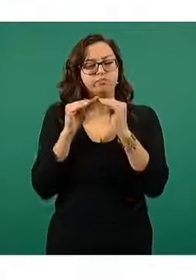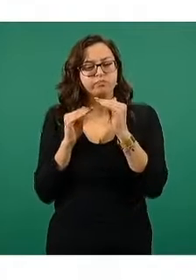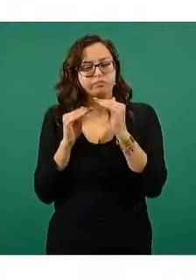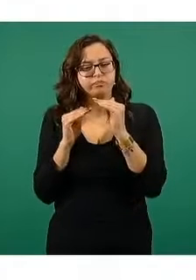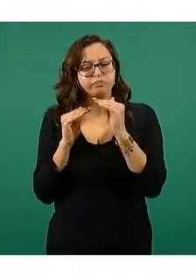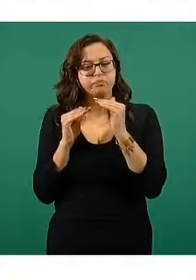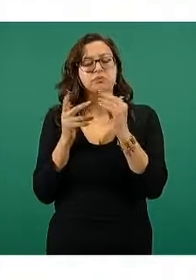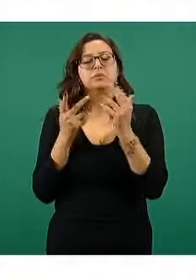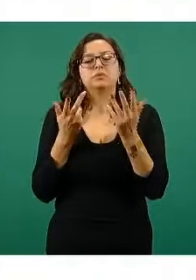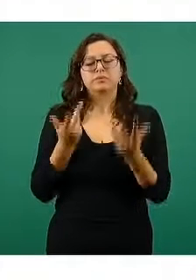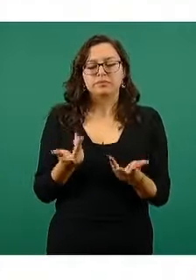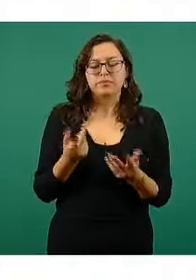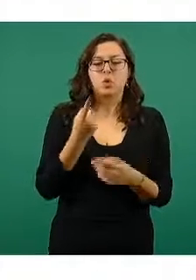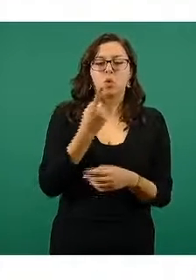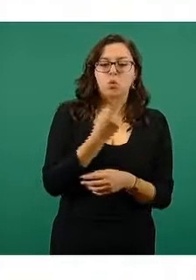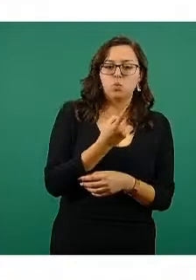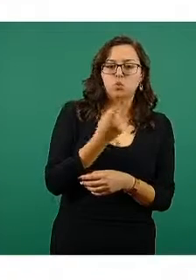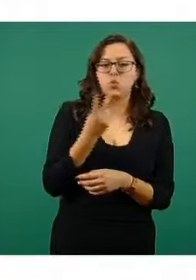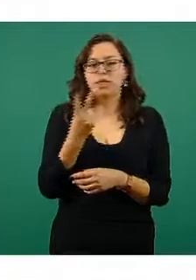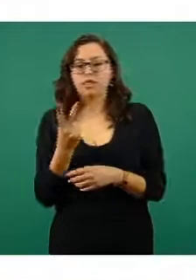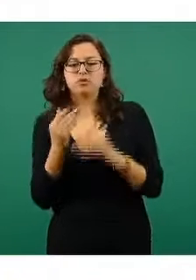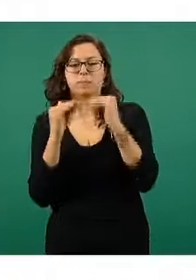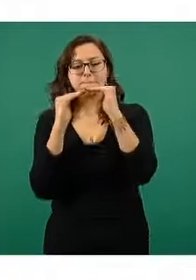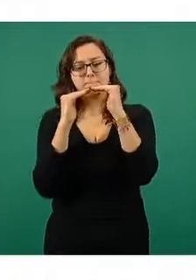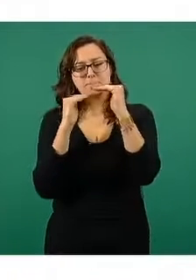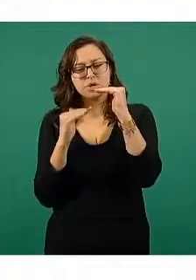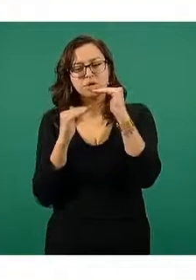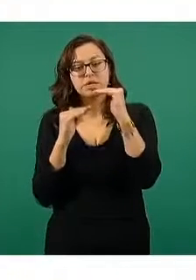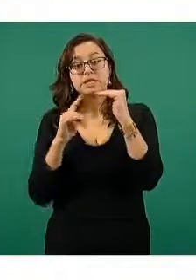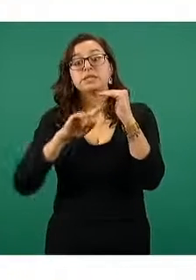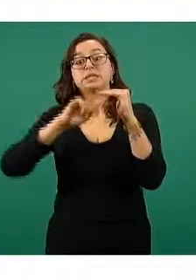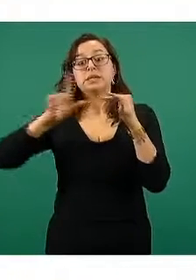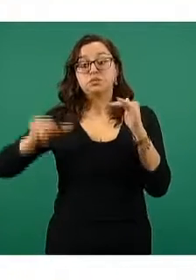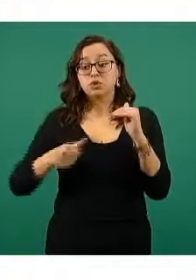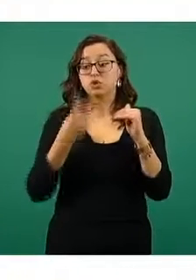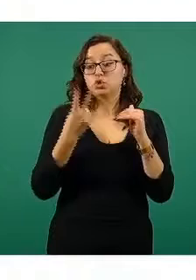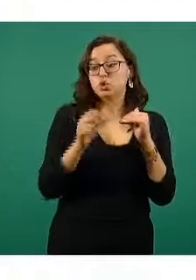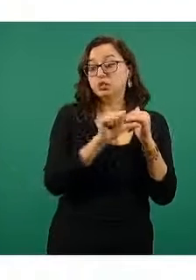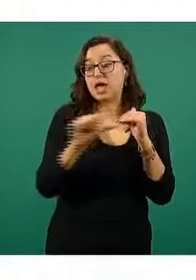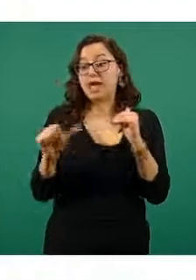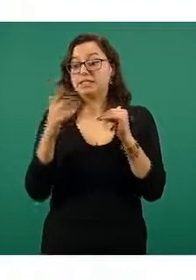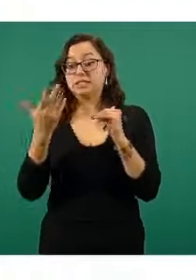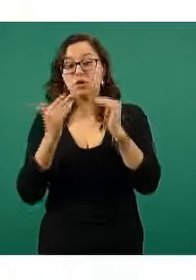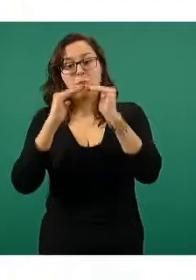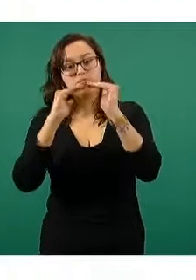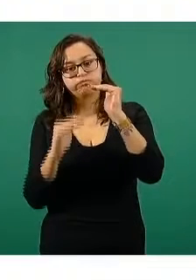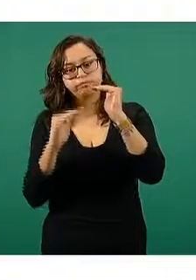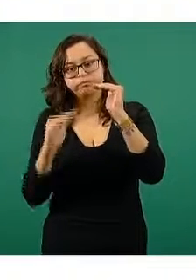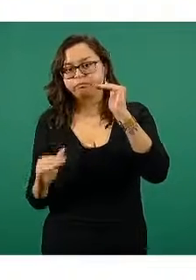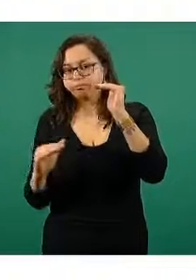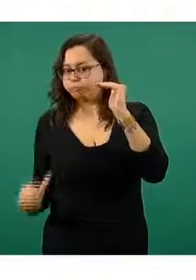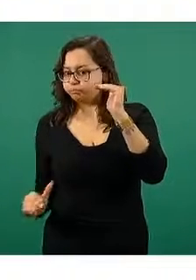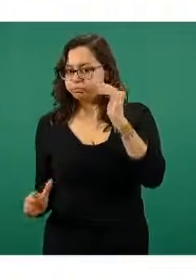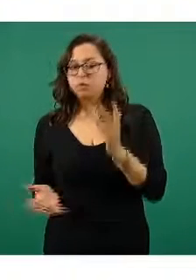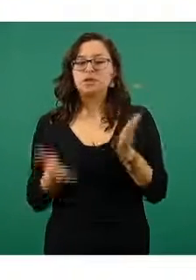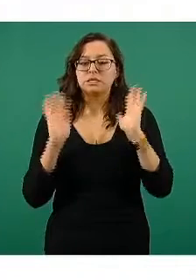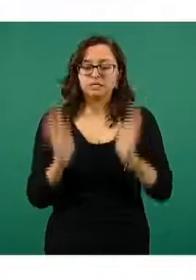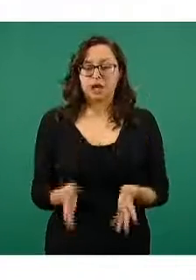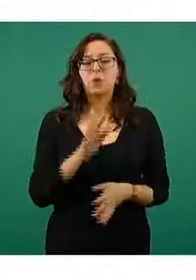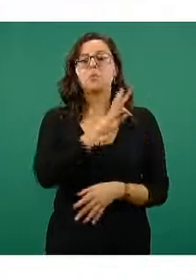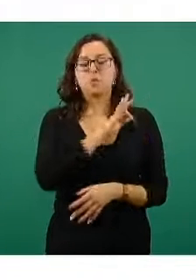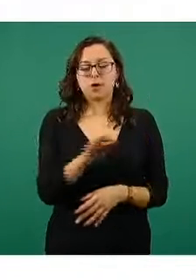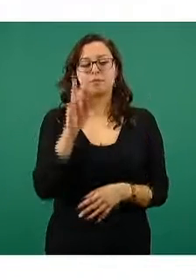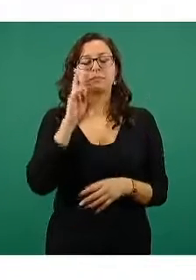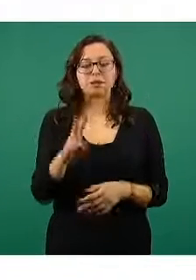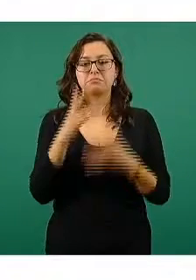una disminución entre la 1 y la 2, y ya las ocurridas de la 2 a la 5 con, como ustedes pueden ver, una velocidad